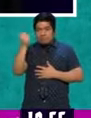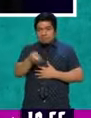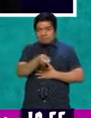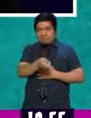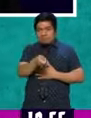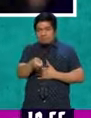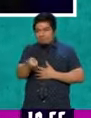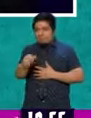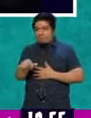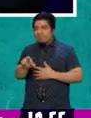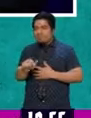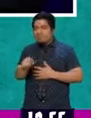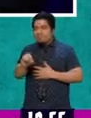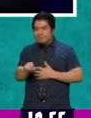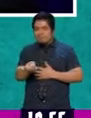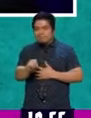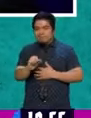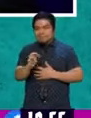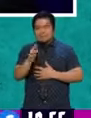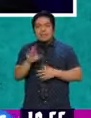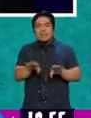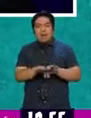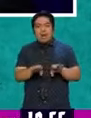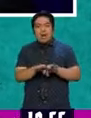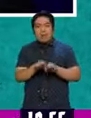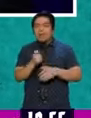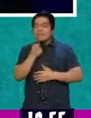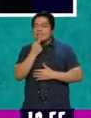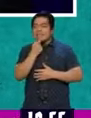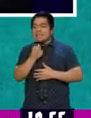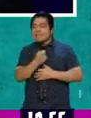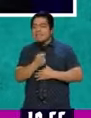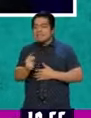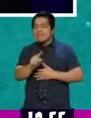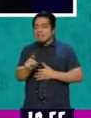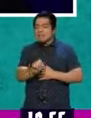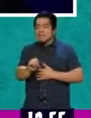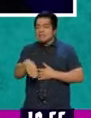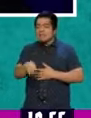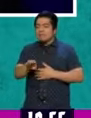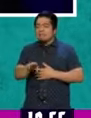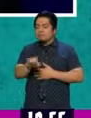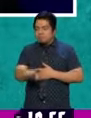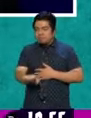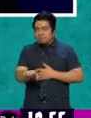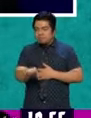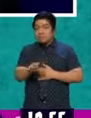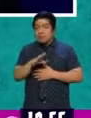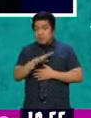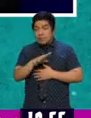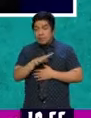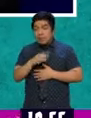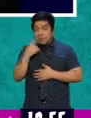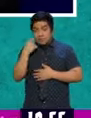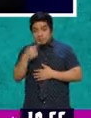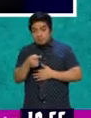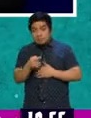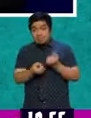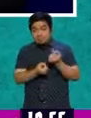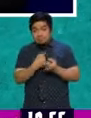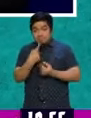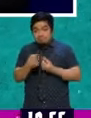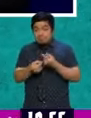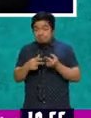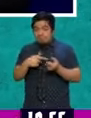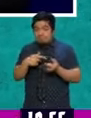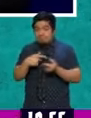Arturo. ¡Ey! ¿Cómo les va con Niña Zombie? Que además, miren, ya hay production. Y de esas que nos